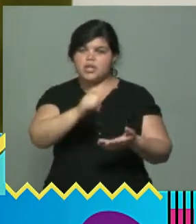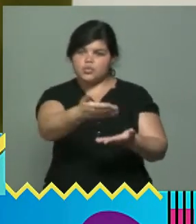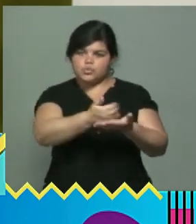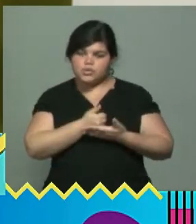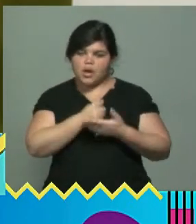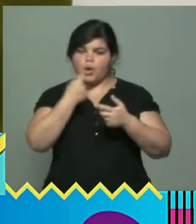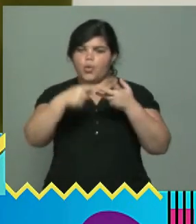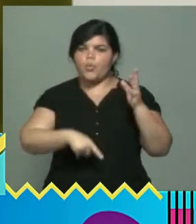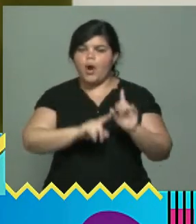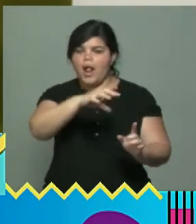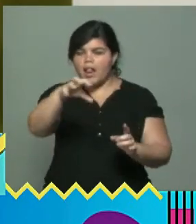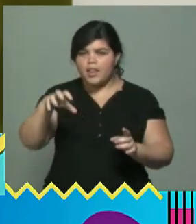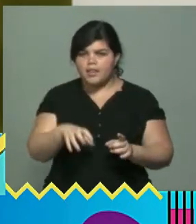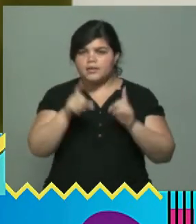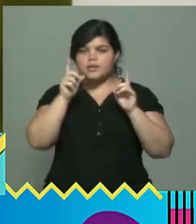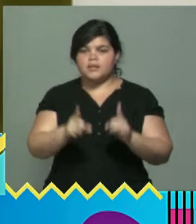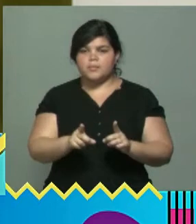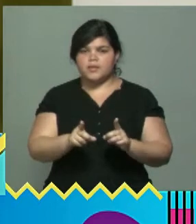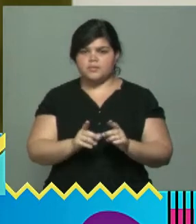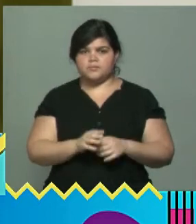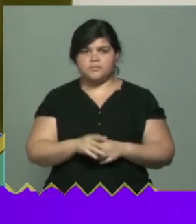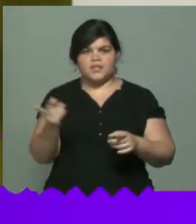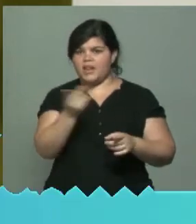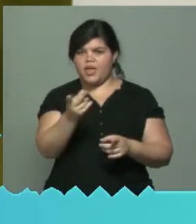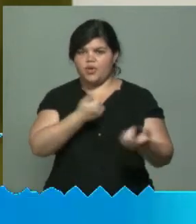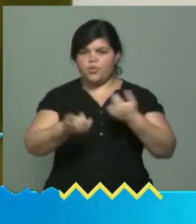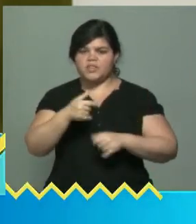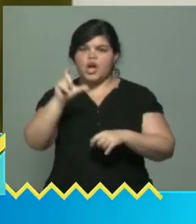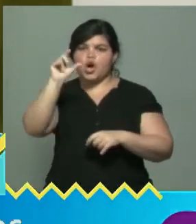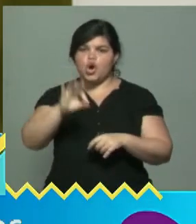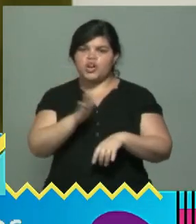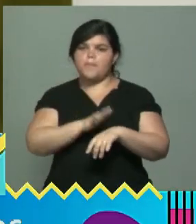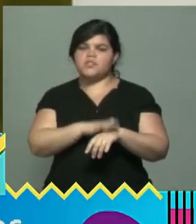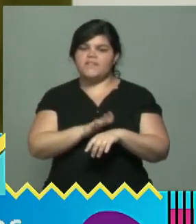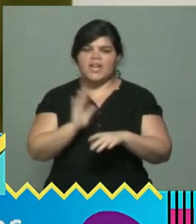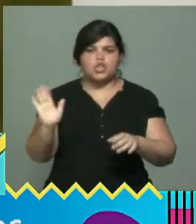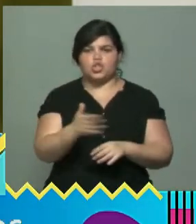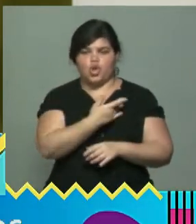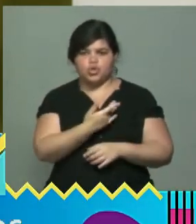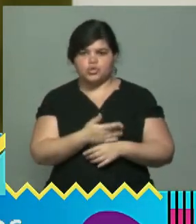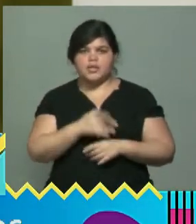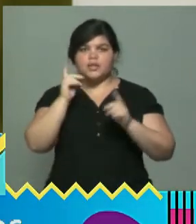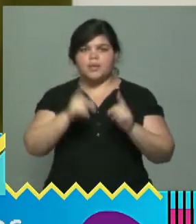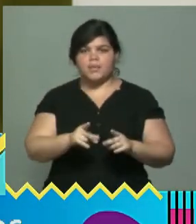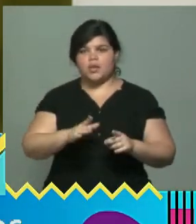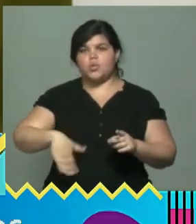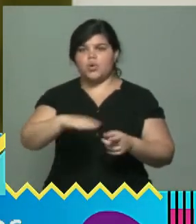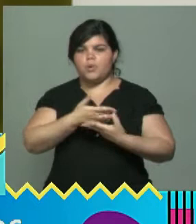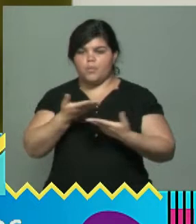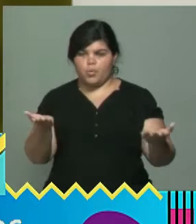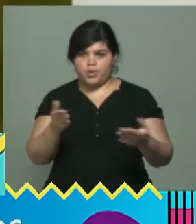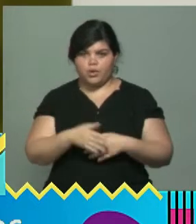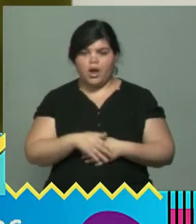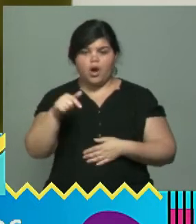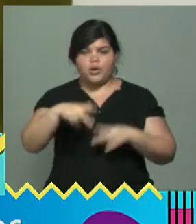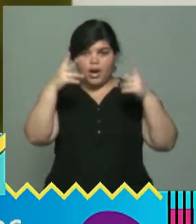cuáles son los organismos y cuáles son justamente lo que decían nuestras invitadas, las corresponsabilidades de todos, ¿sí? Y de los efectores públicos también. Vamos